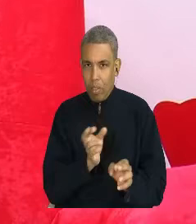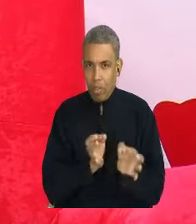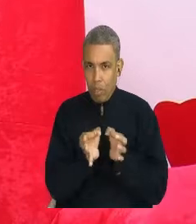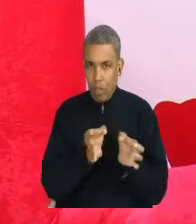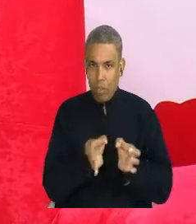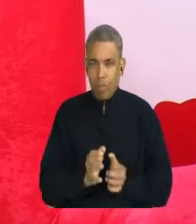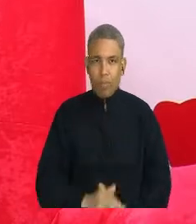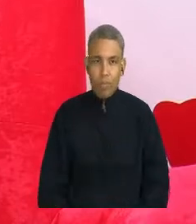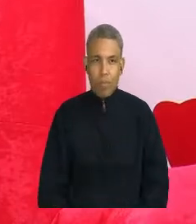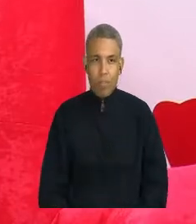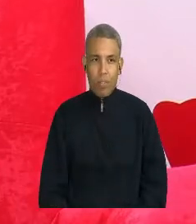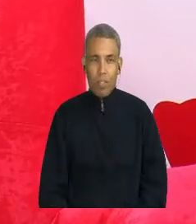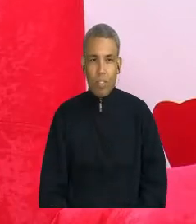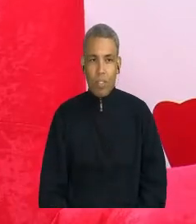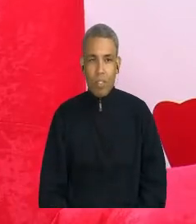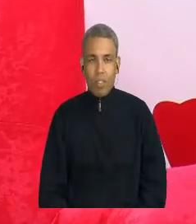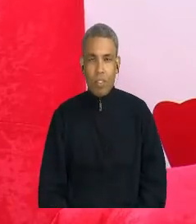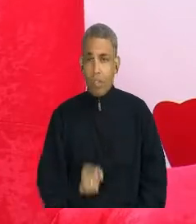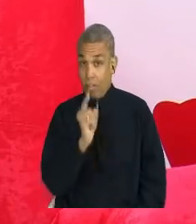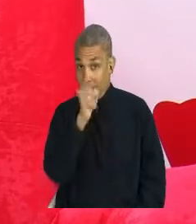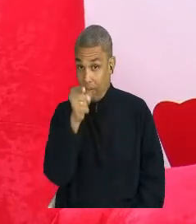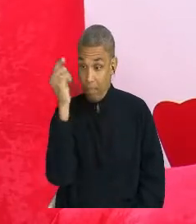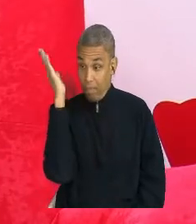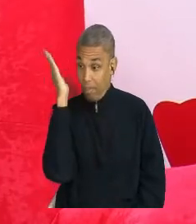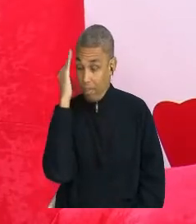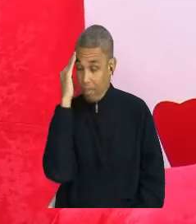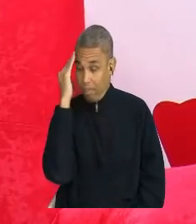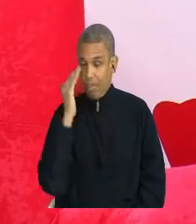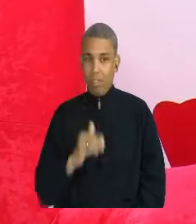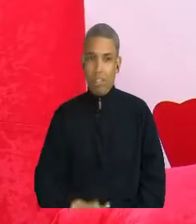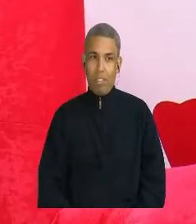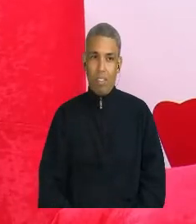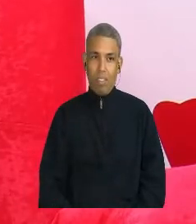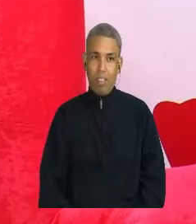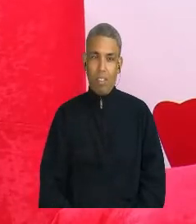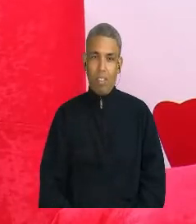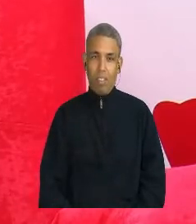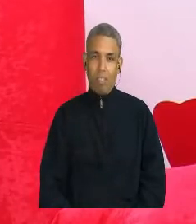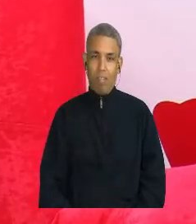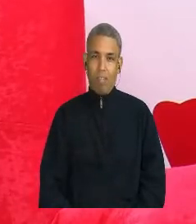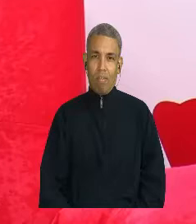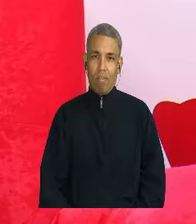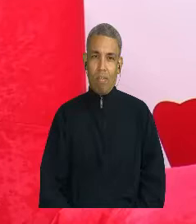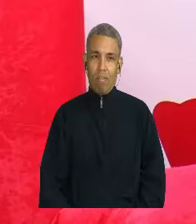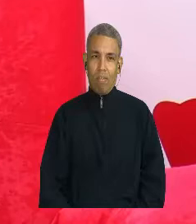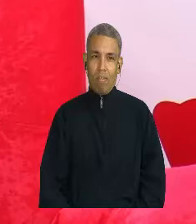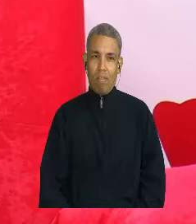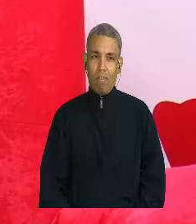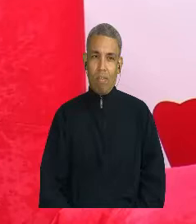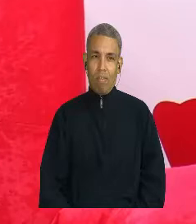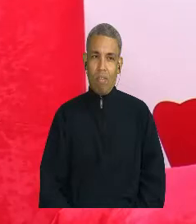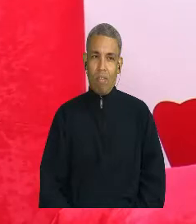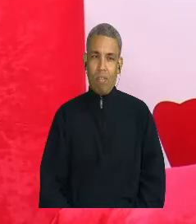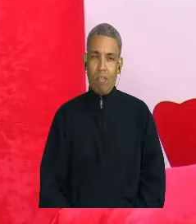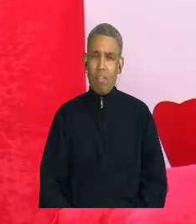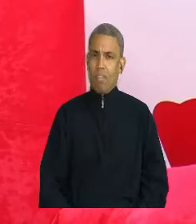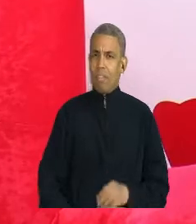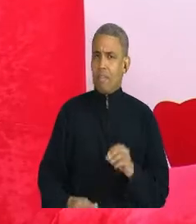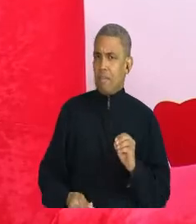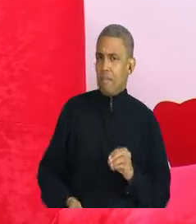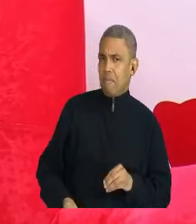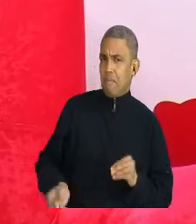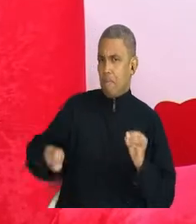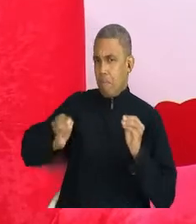televidentes. Pero como ustedes saben, yo a veces me tomo como el trabajo de agregar unas preguntitas de más para